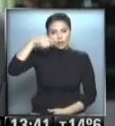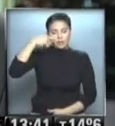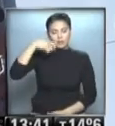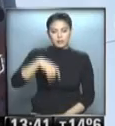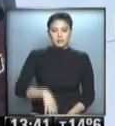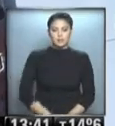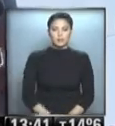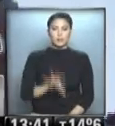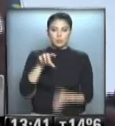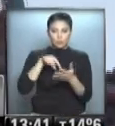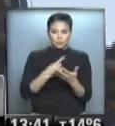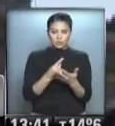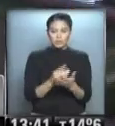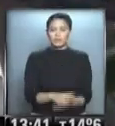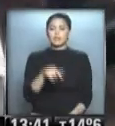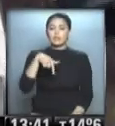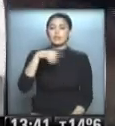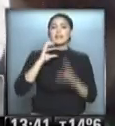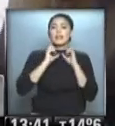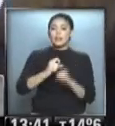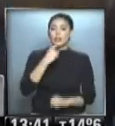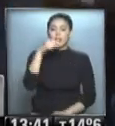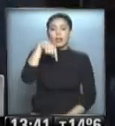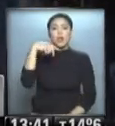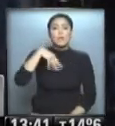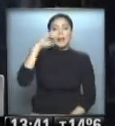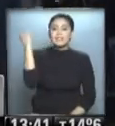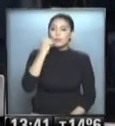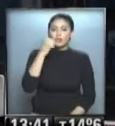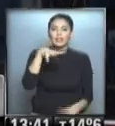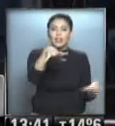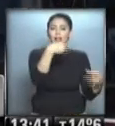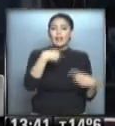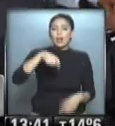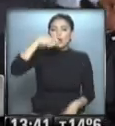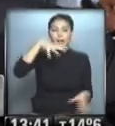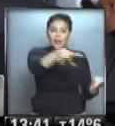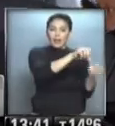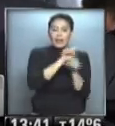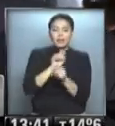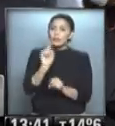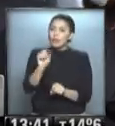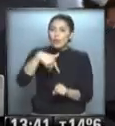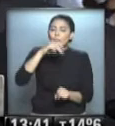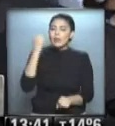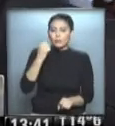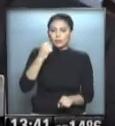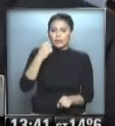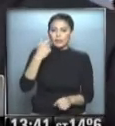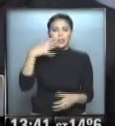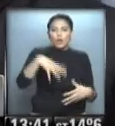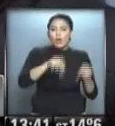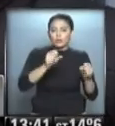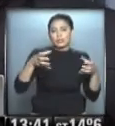Sud. Lo más importante no es el secuestro solamente de la cocaína, sino que hemos dado con una